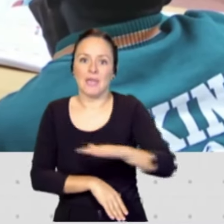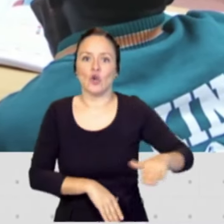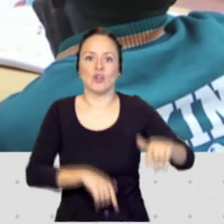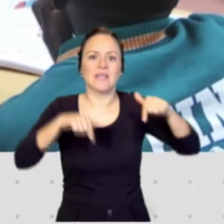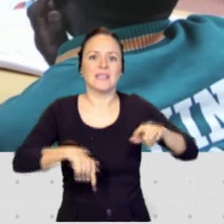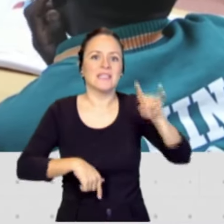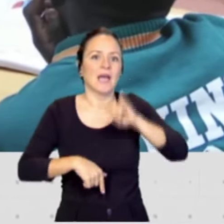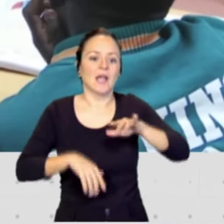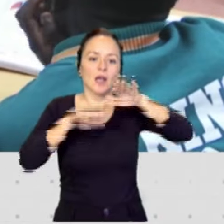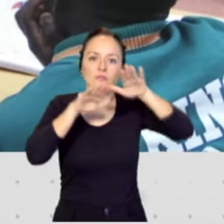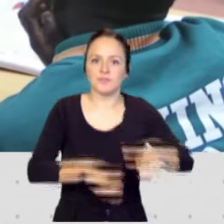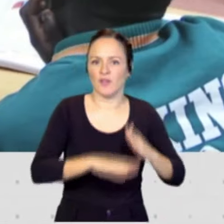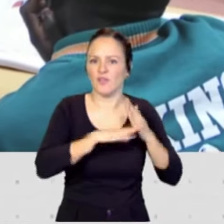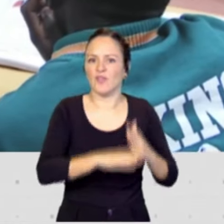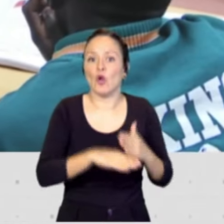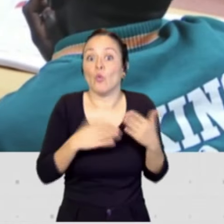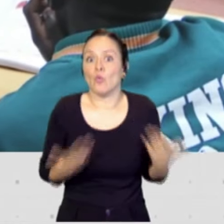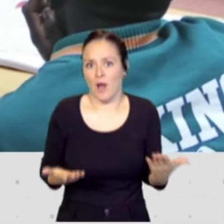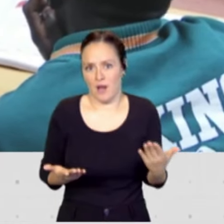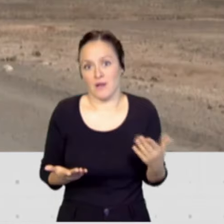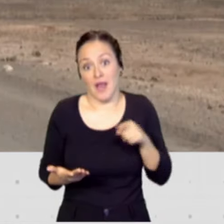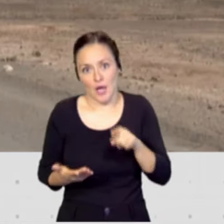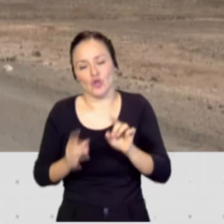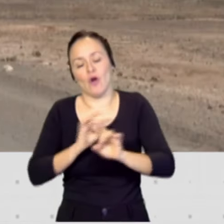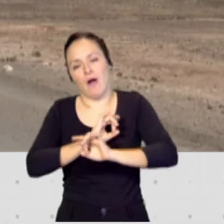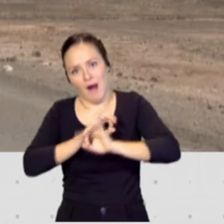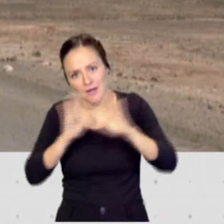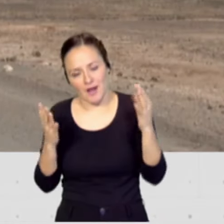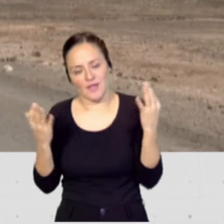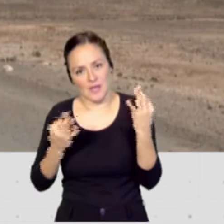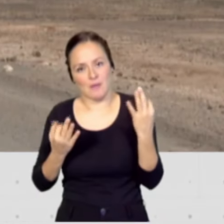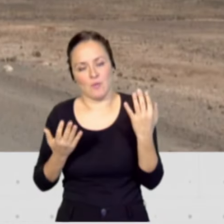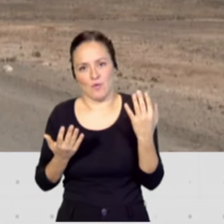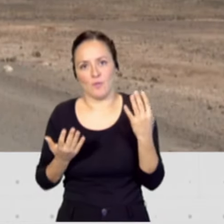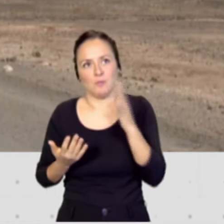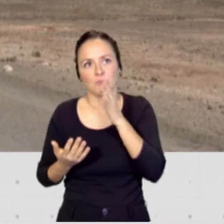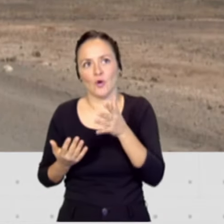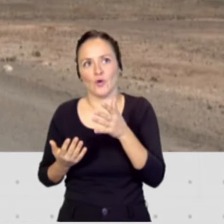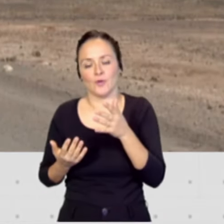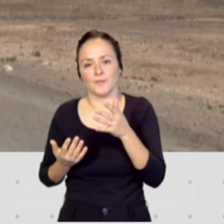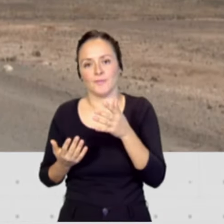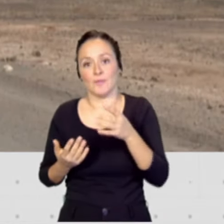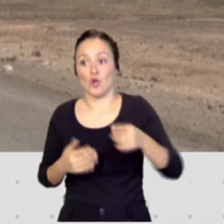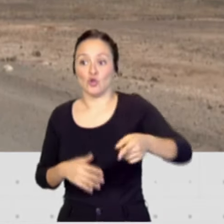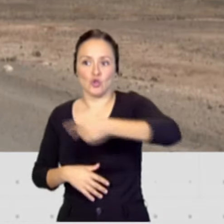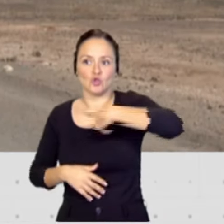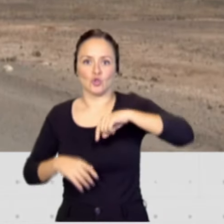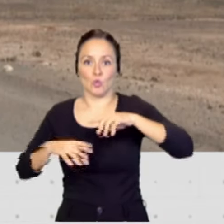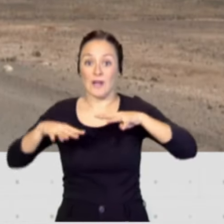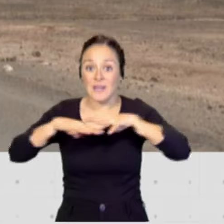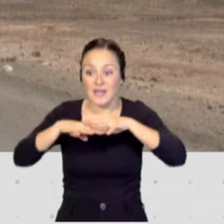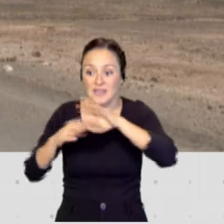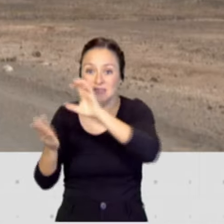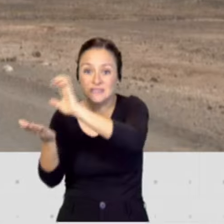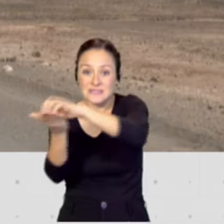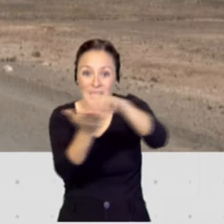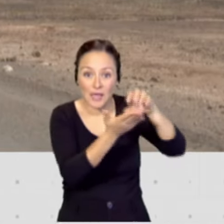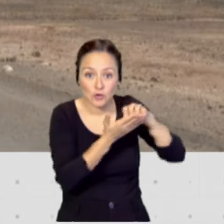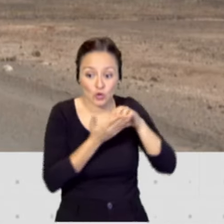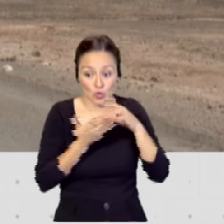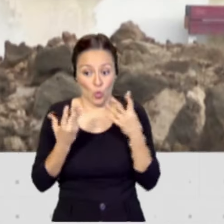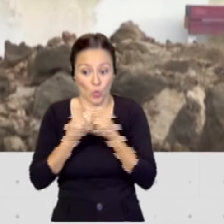en Canarias Eh bueno todo eso También hay que este tenemos que establecer nosotros Esa esa red de centros eh con